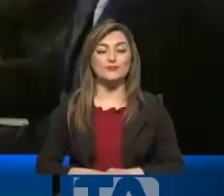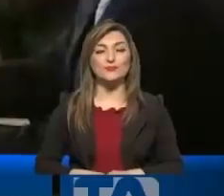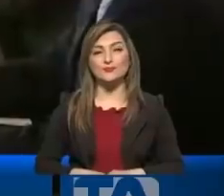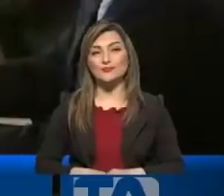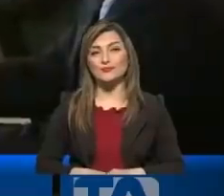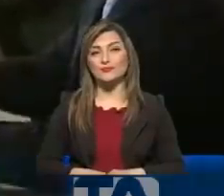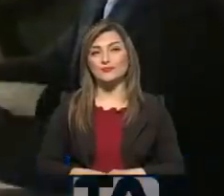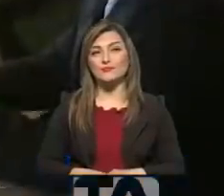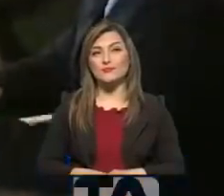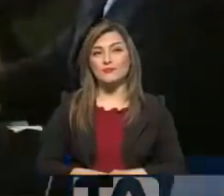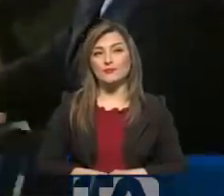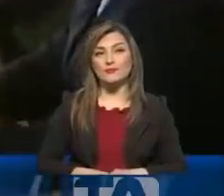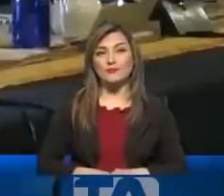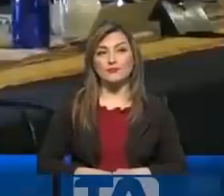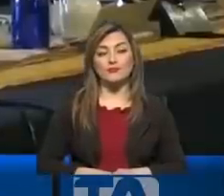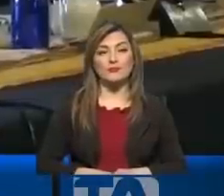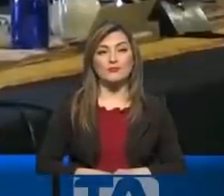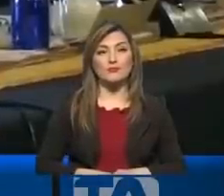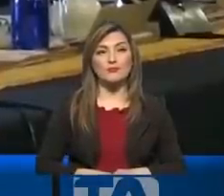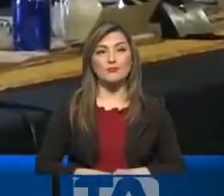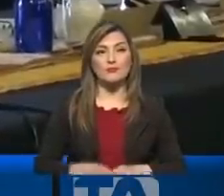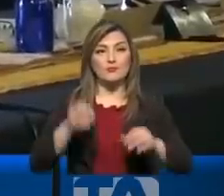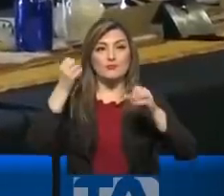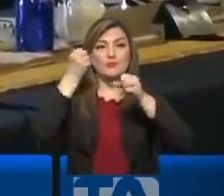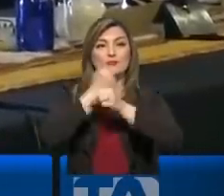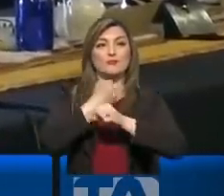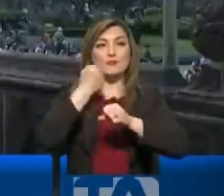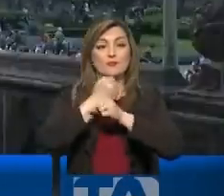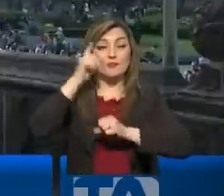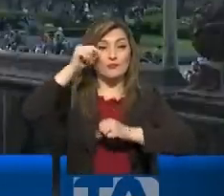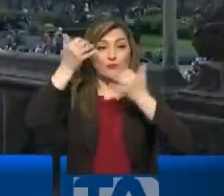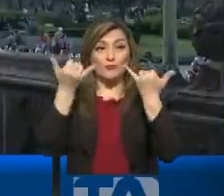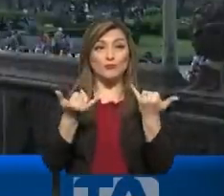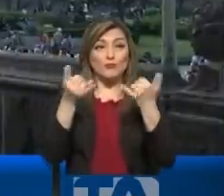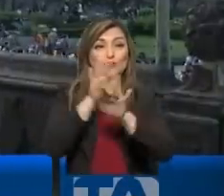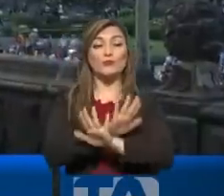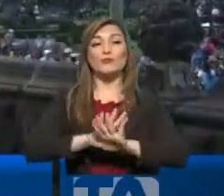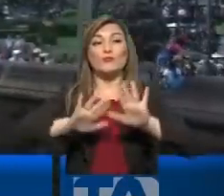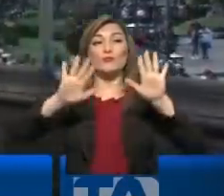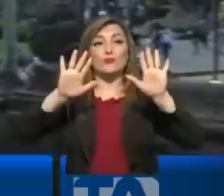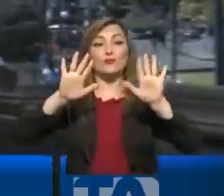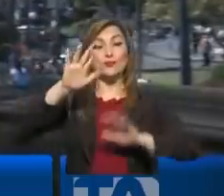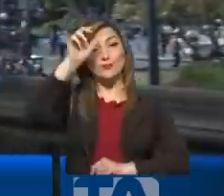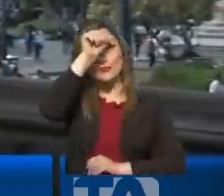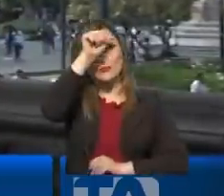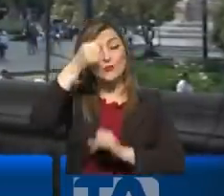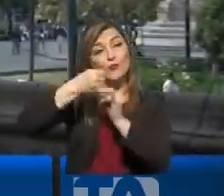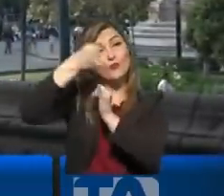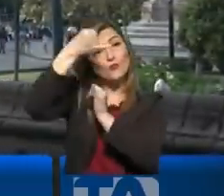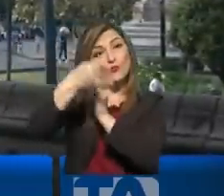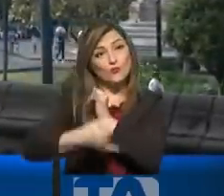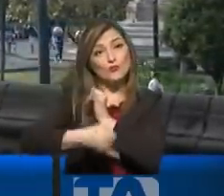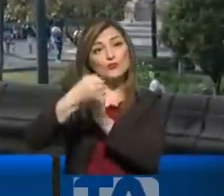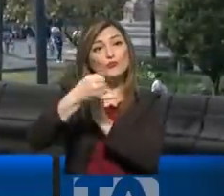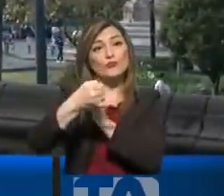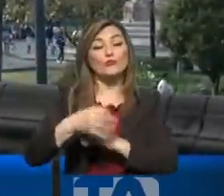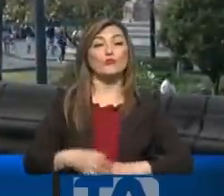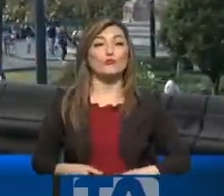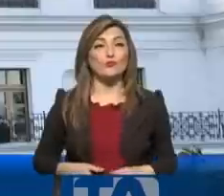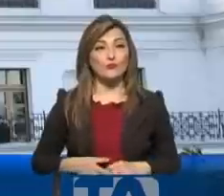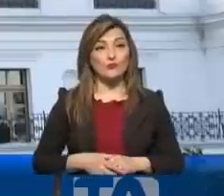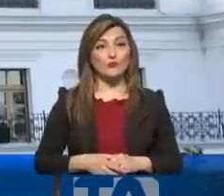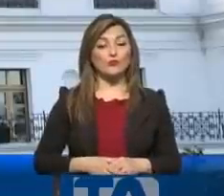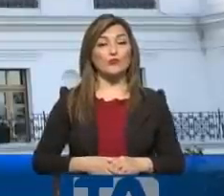¿no? Con ello se terminará el trabajo del actual gobierno y el domingo tienen previsto el último acto protocolar,